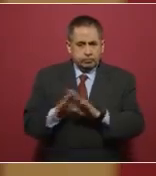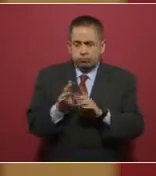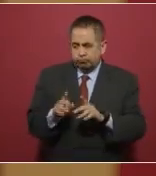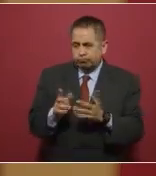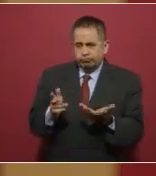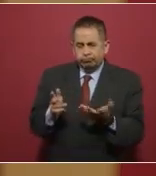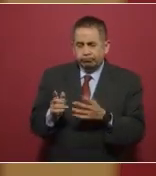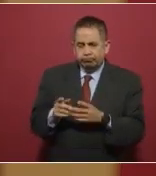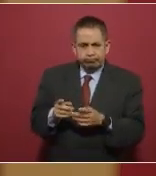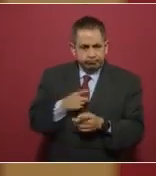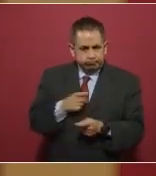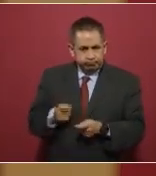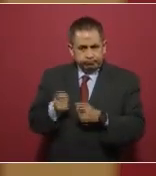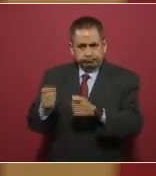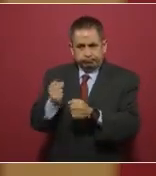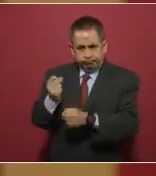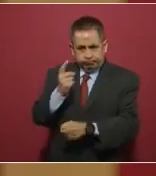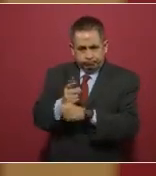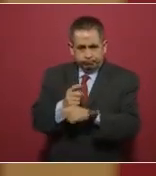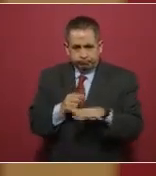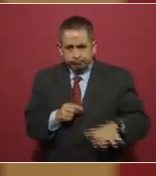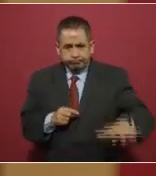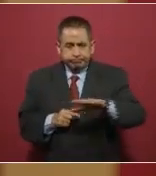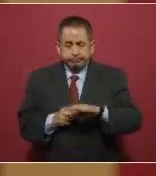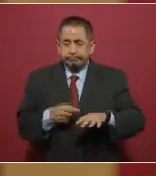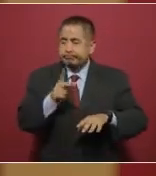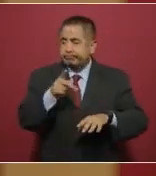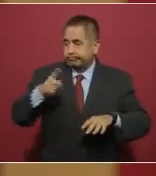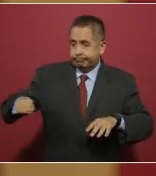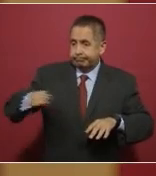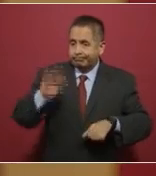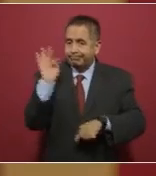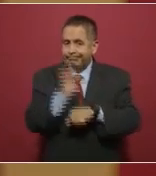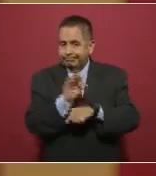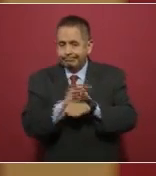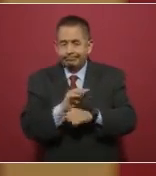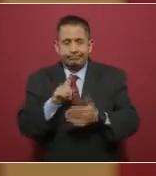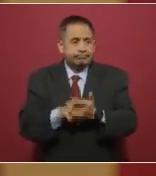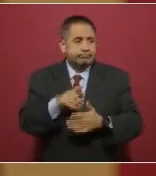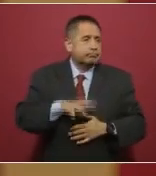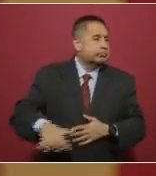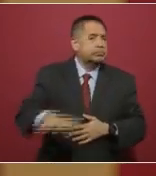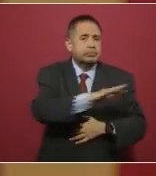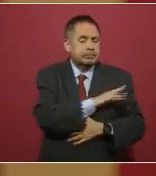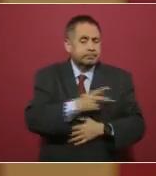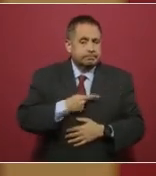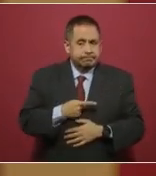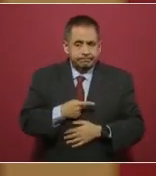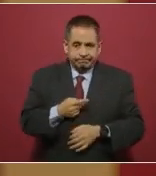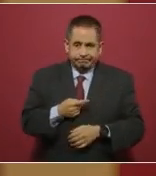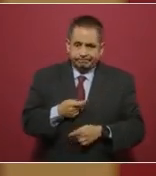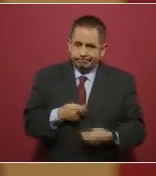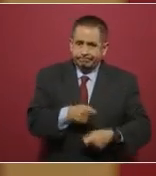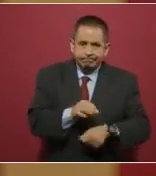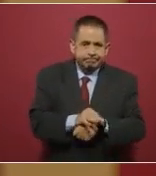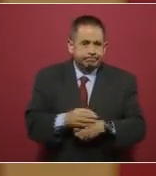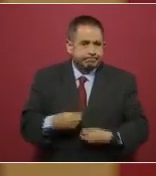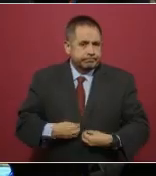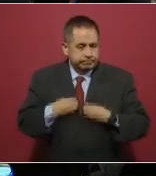garantizar al mismo tiempo la seguridad y proteger la vida, que